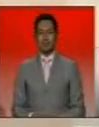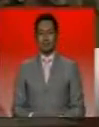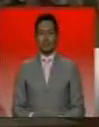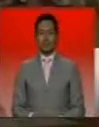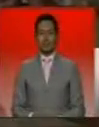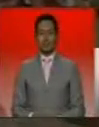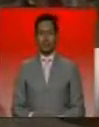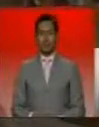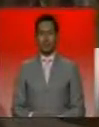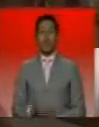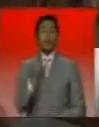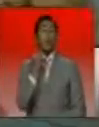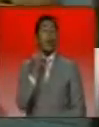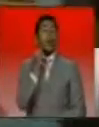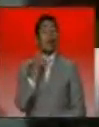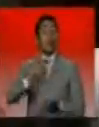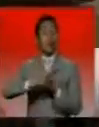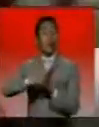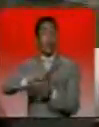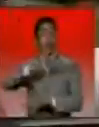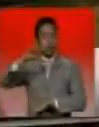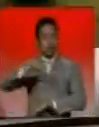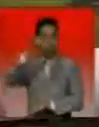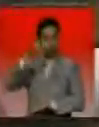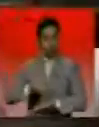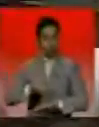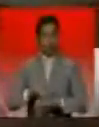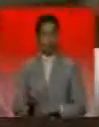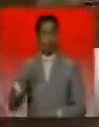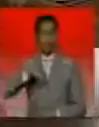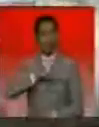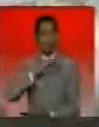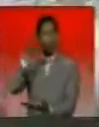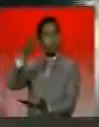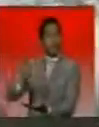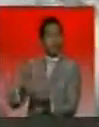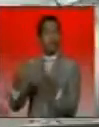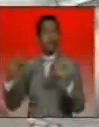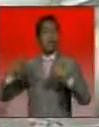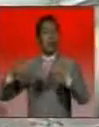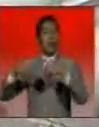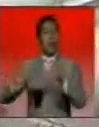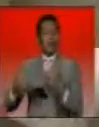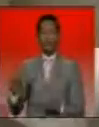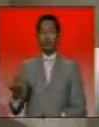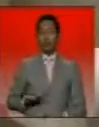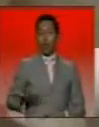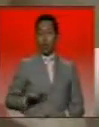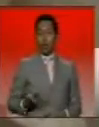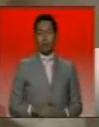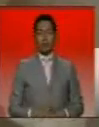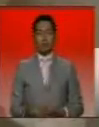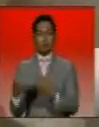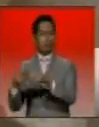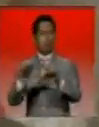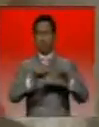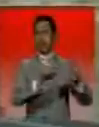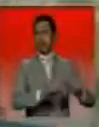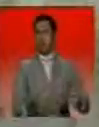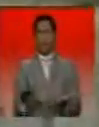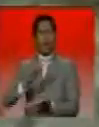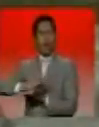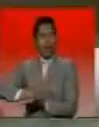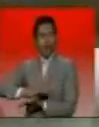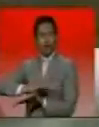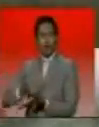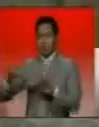En busca del sabor criollo del queso manaba, llegamos al mercado de Chone. Cada día cientos y cientos de libras de este producto